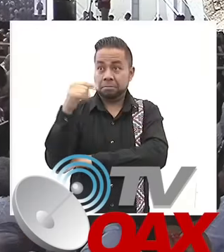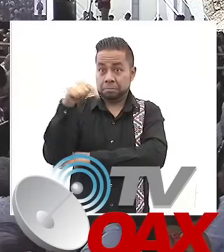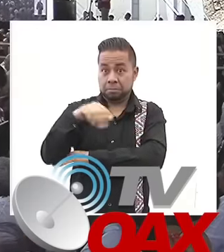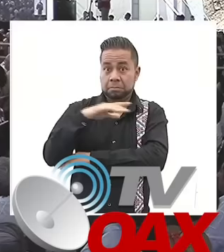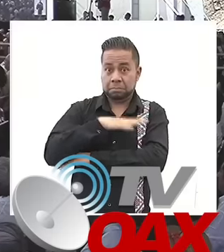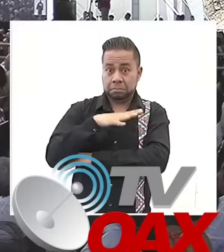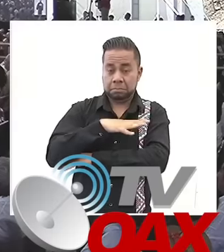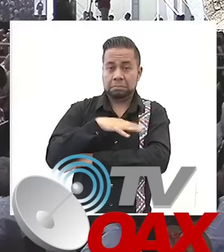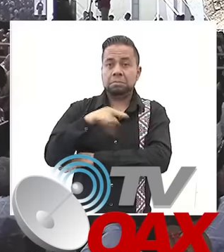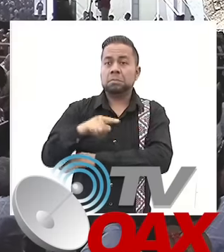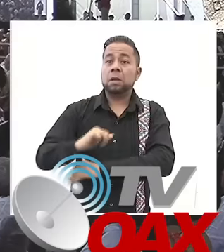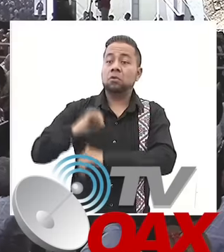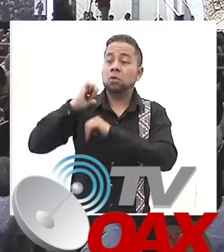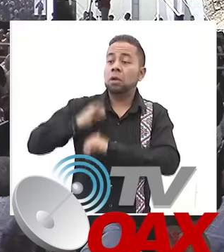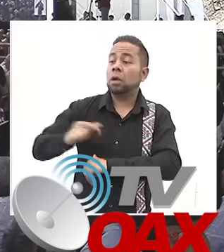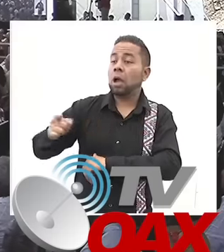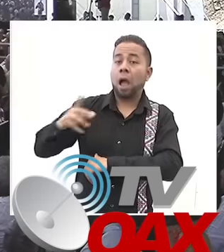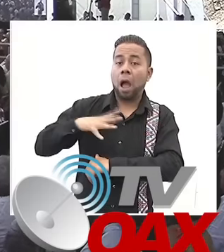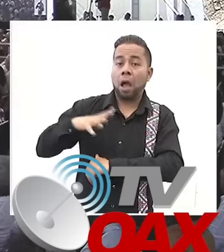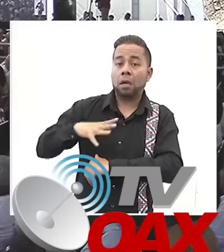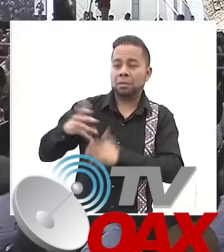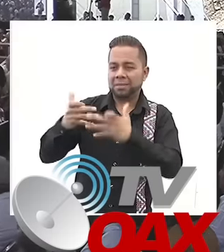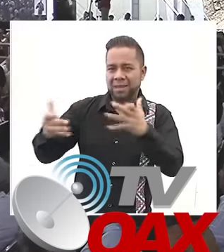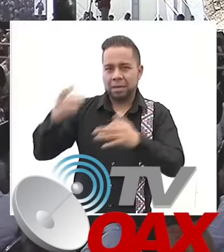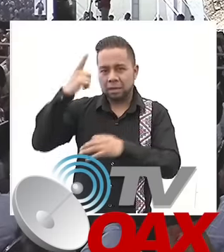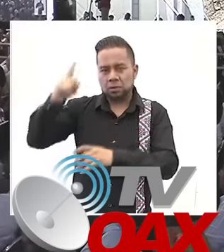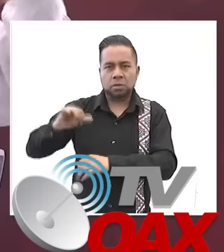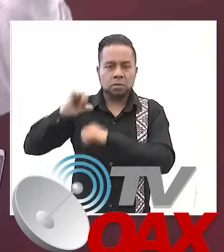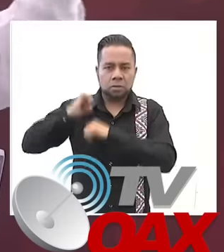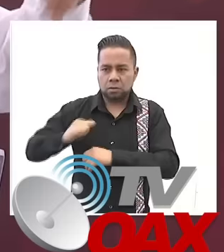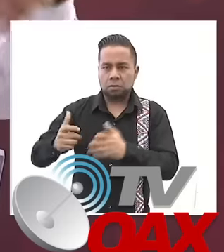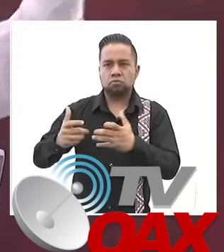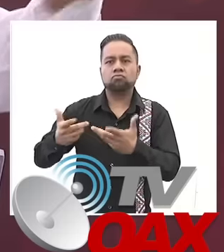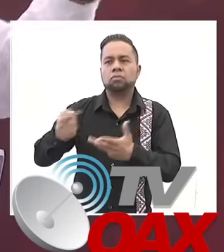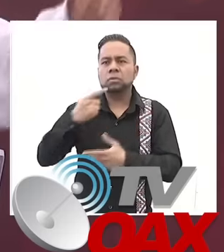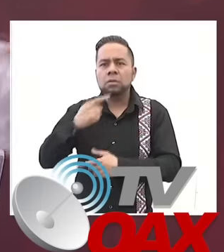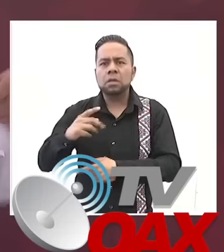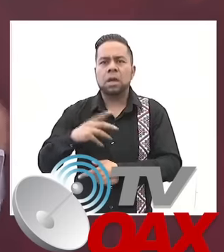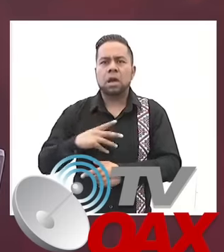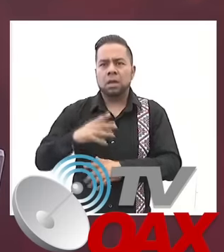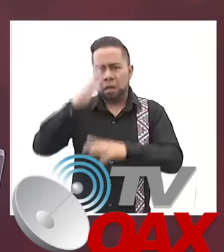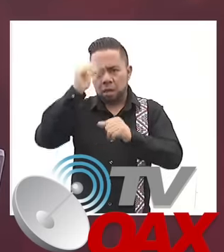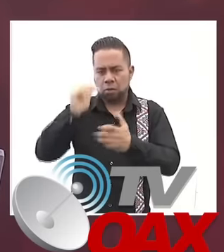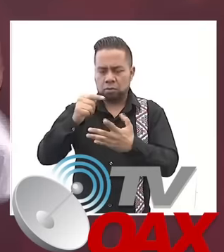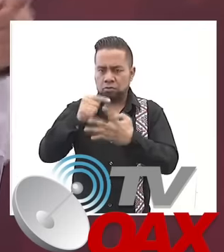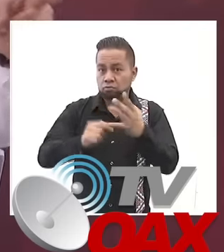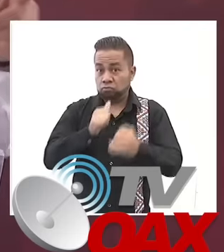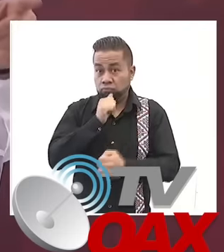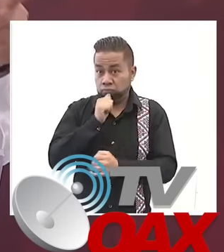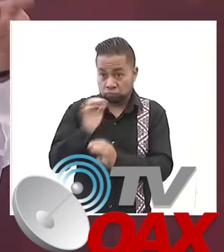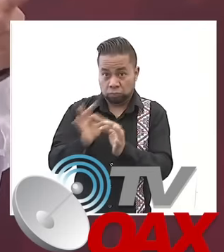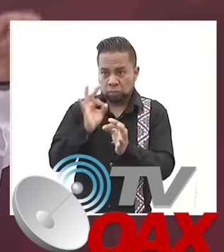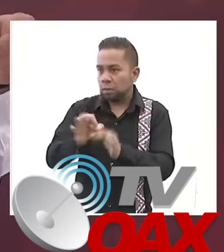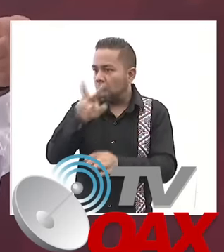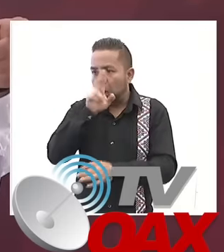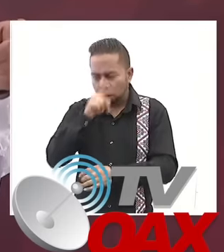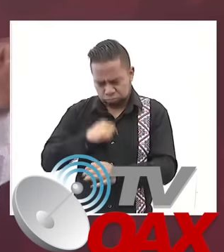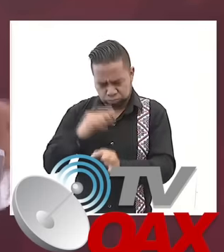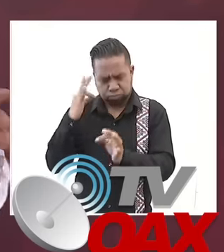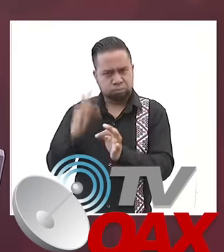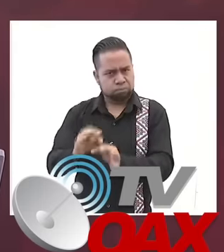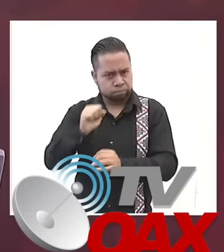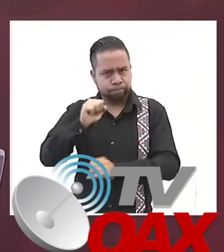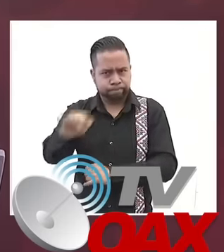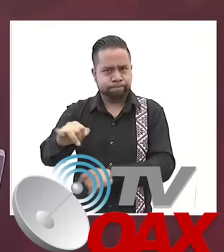aquí está la autoridad ejidal, me decía que tienen unos compromisos pendientes, los vamos a cumplir.